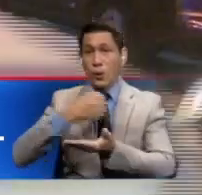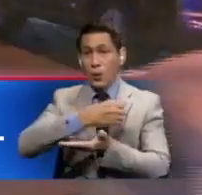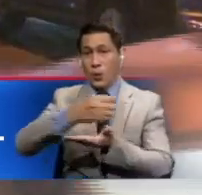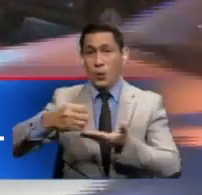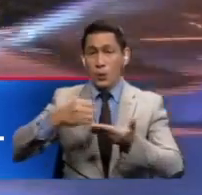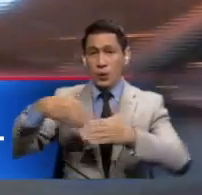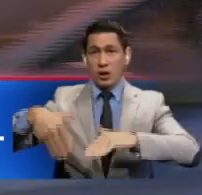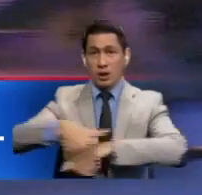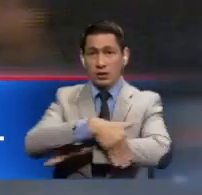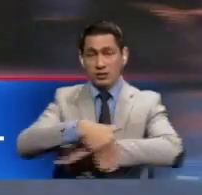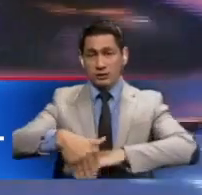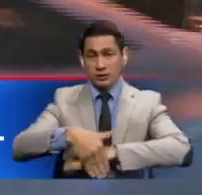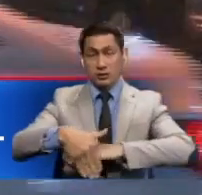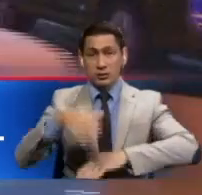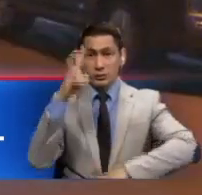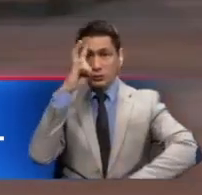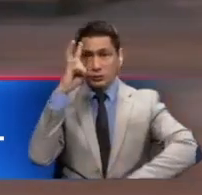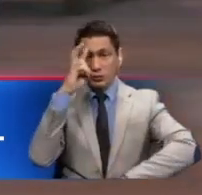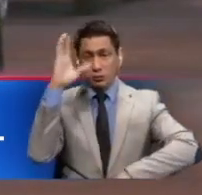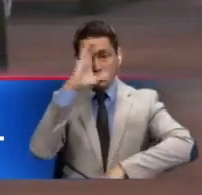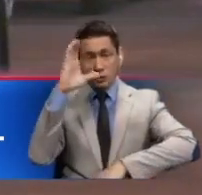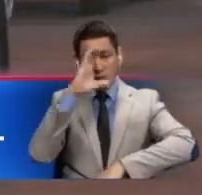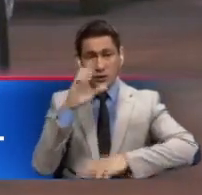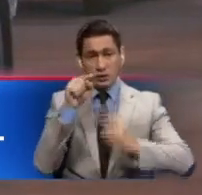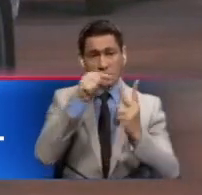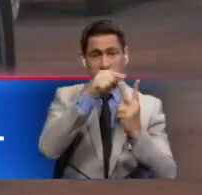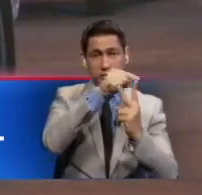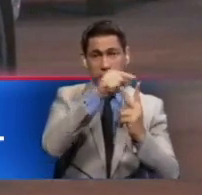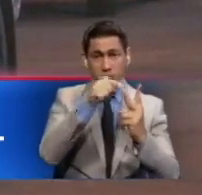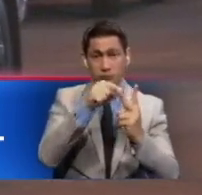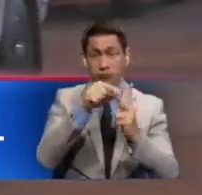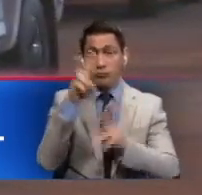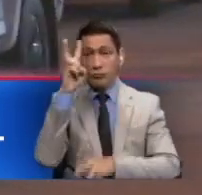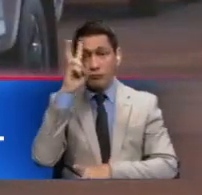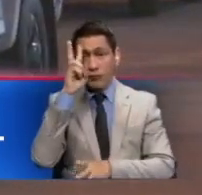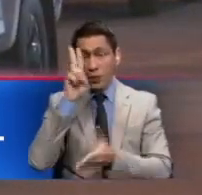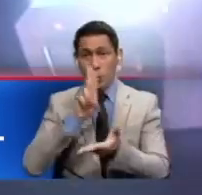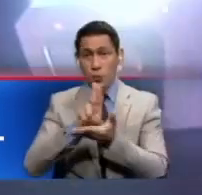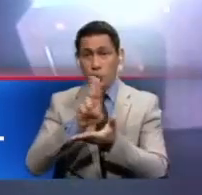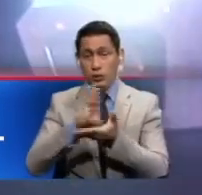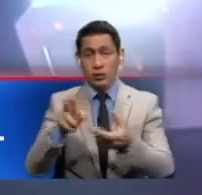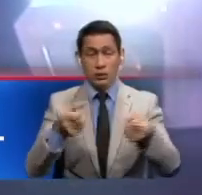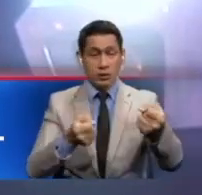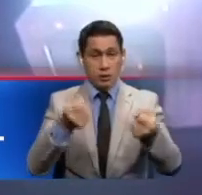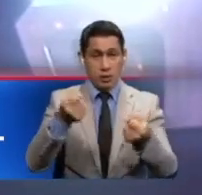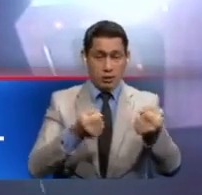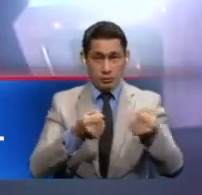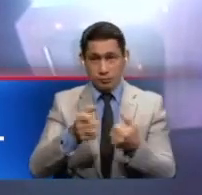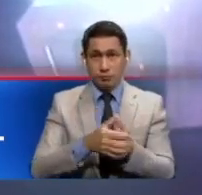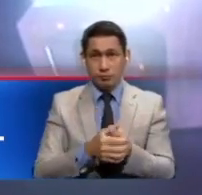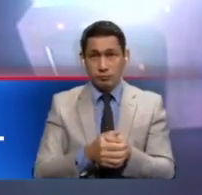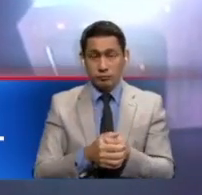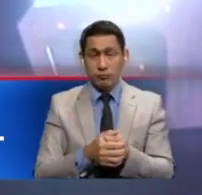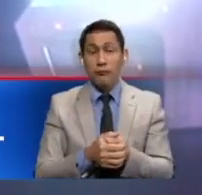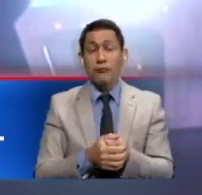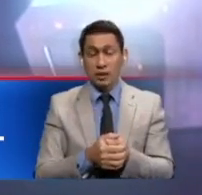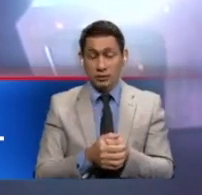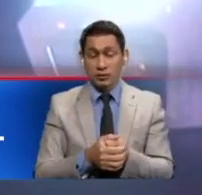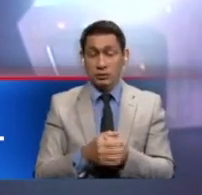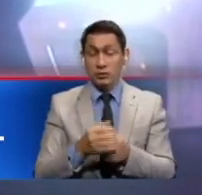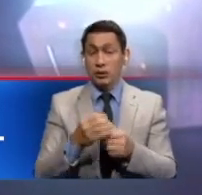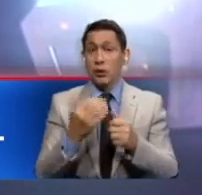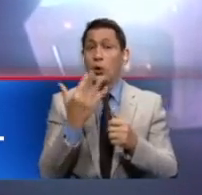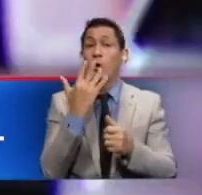fueron interceptados por gatilleros que se movilizaban en dos camionetas con similares características, colores plomo y